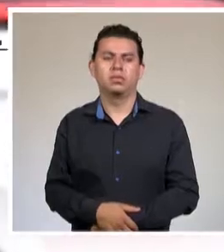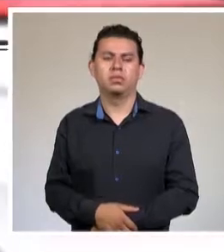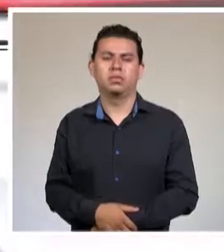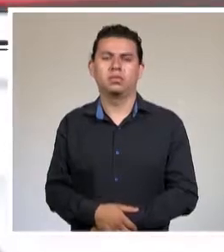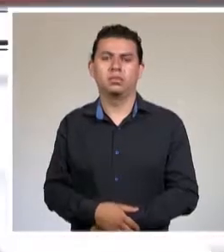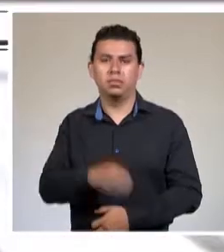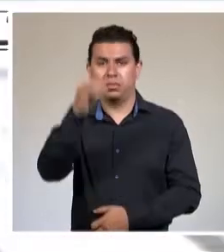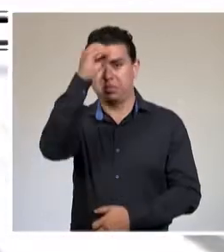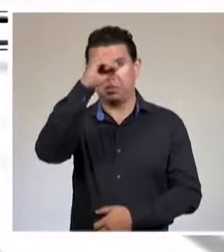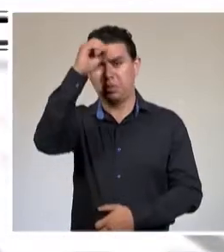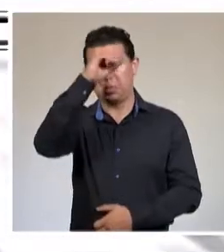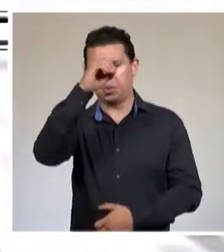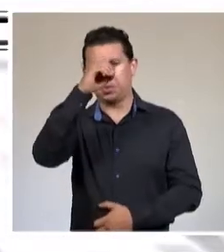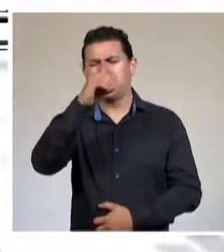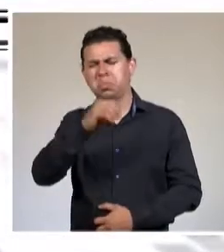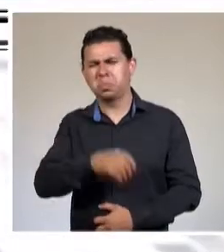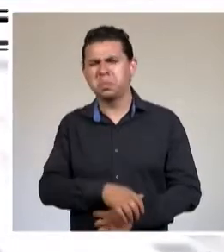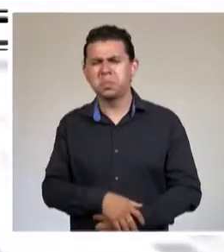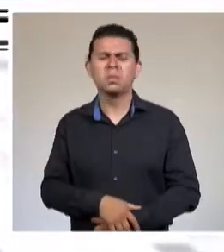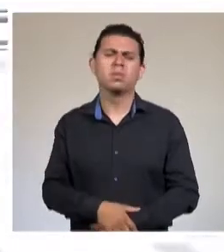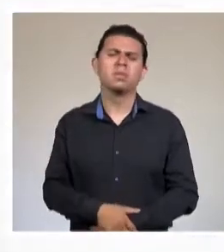en la opinión de